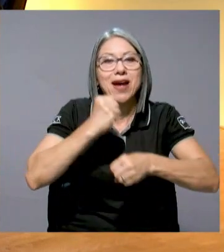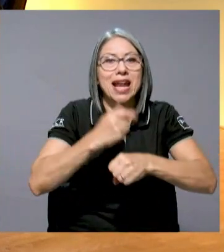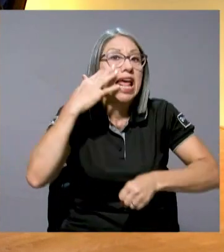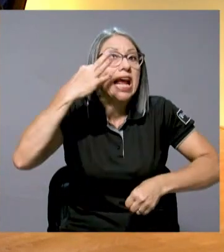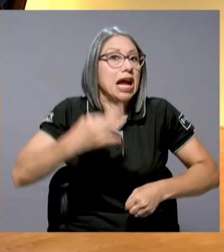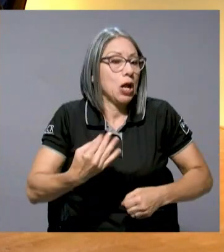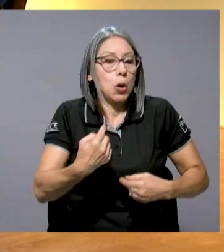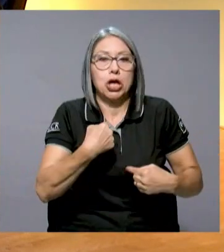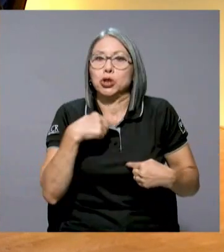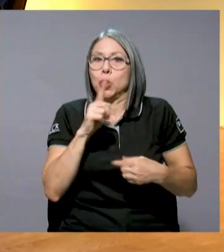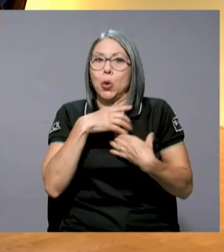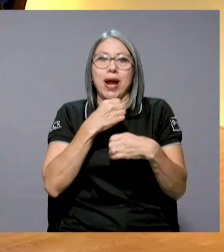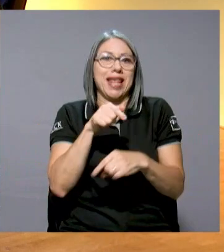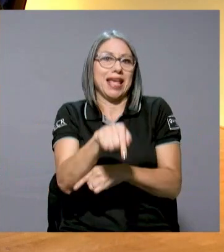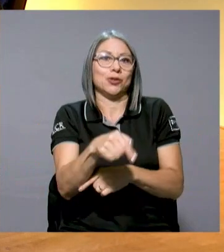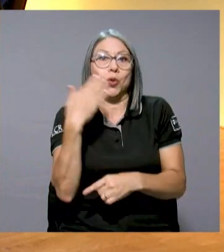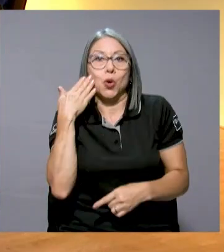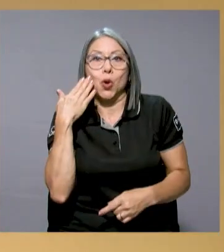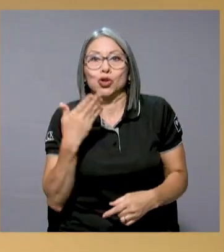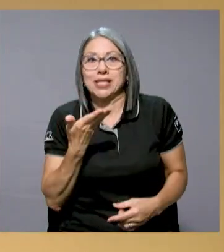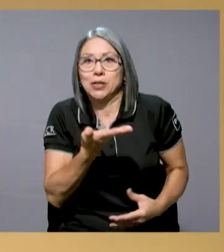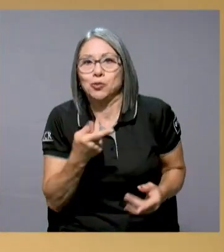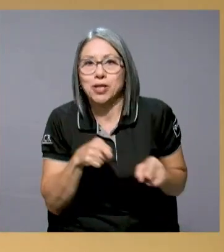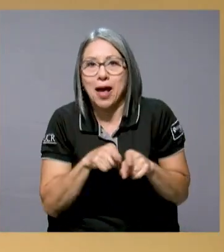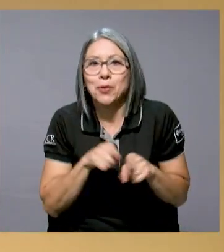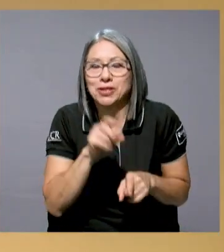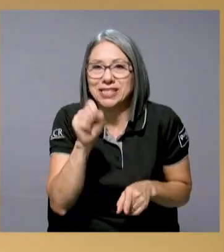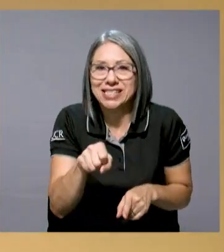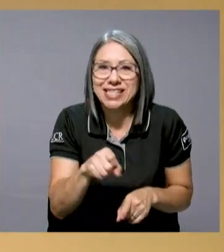no sé si Gustavo. Pero lo que quiero decir es que